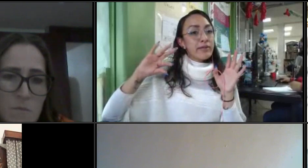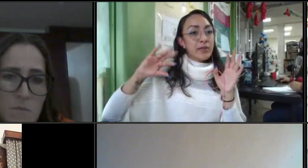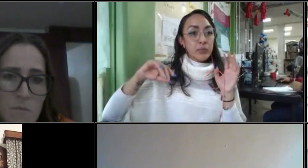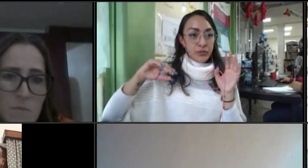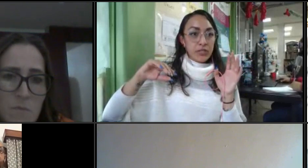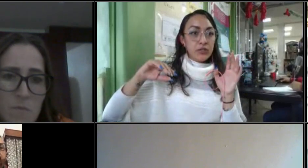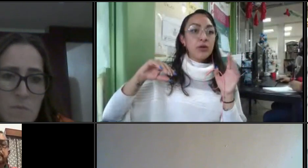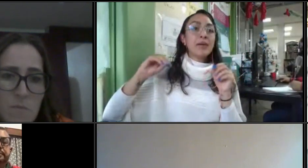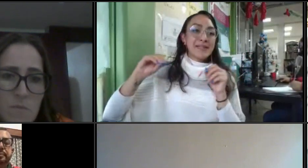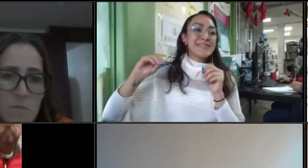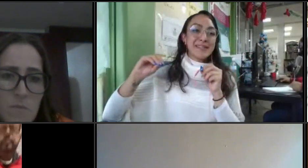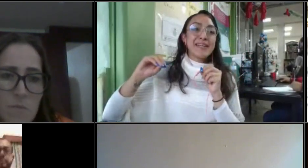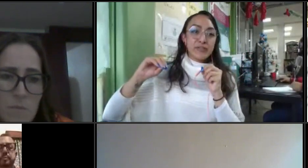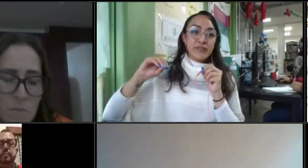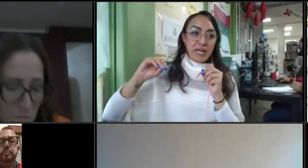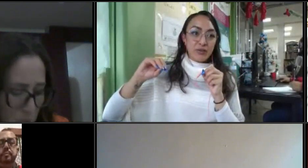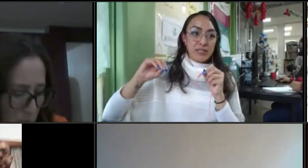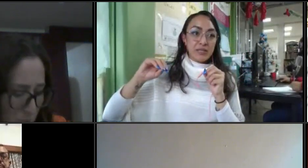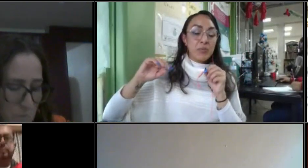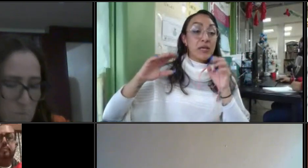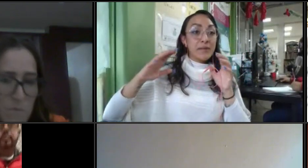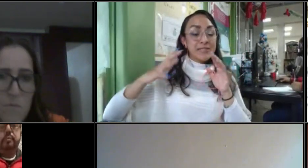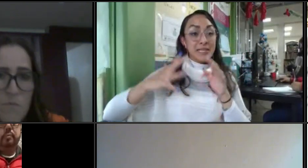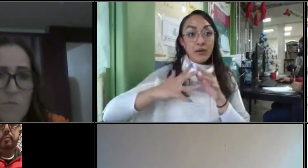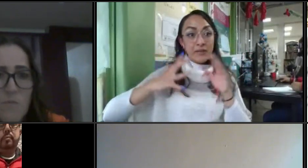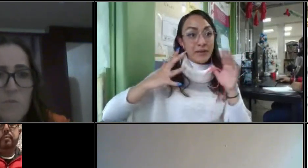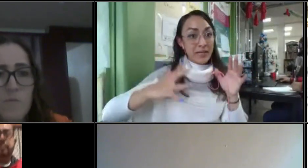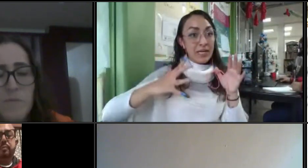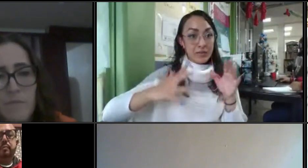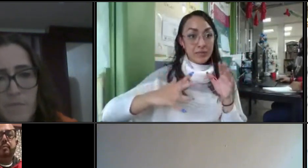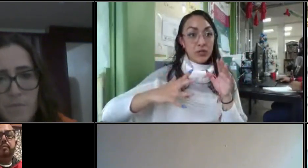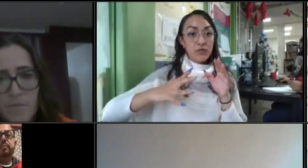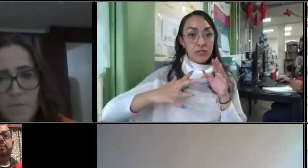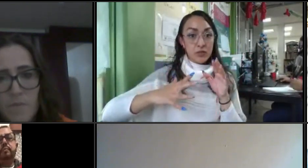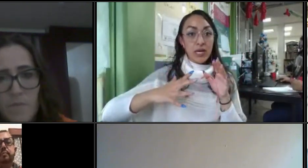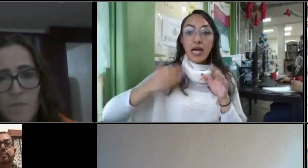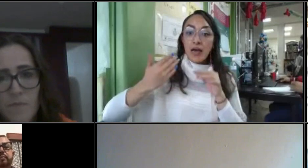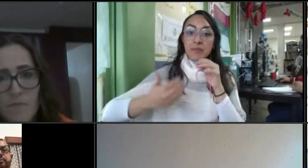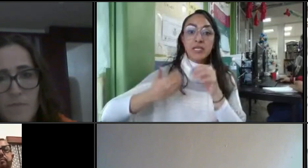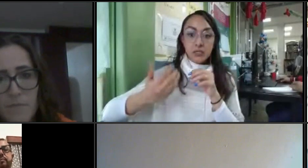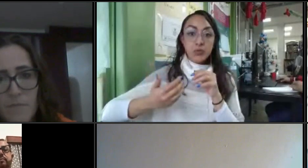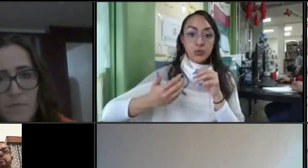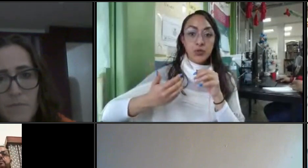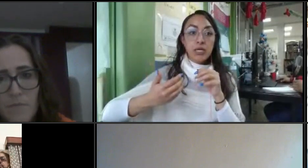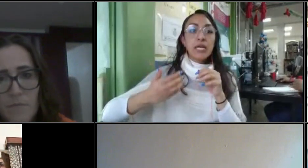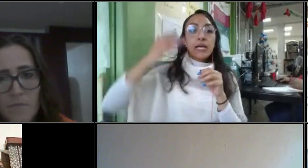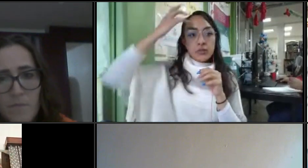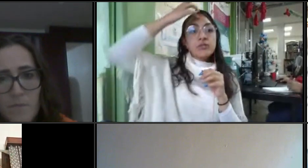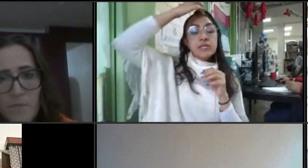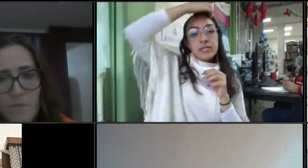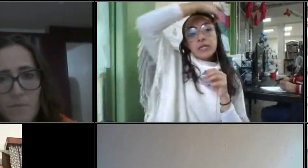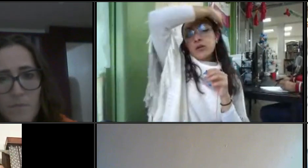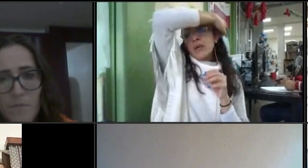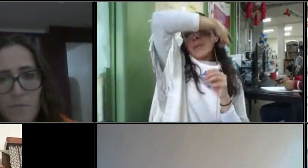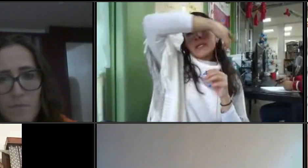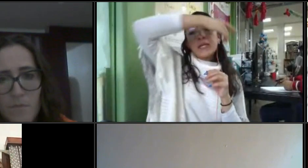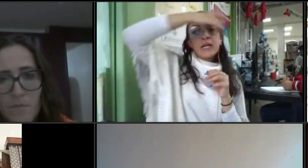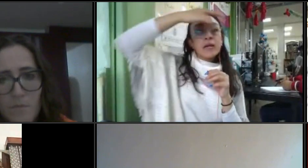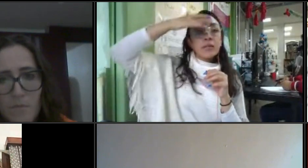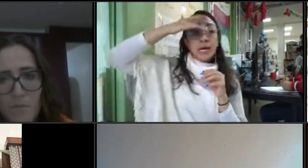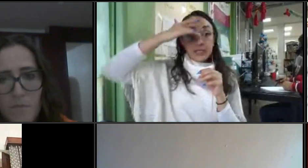otro 40% van a ser clasificadores, porque va a ser lo que va a dar el elemento visual a mi discurso. Entonces sí tengo